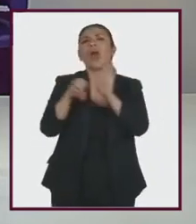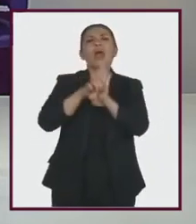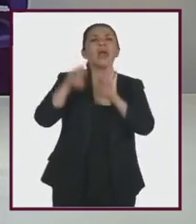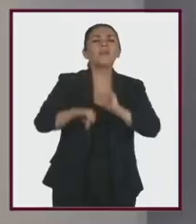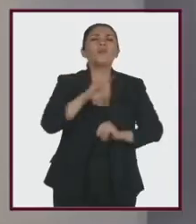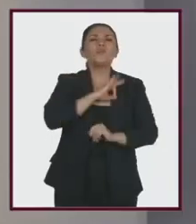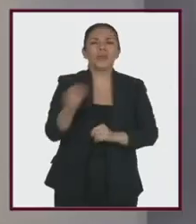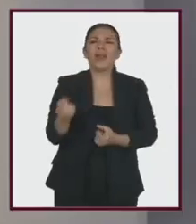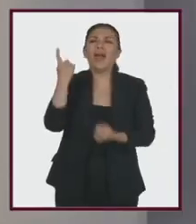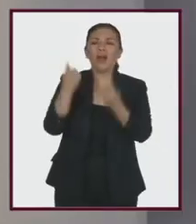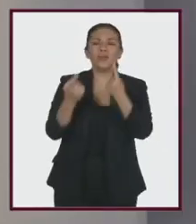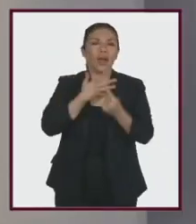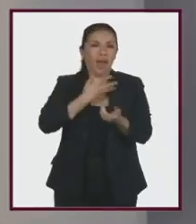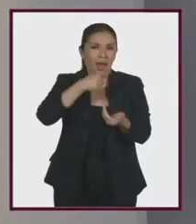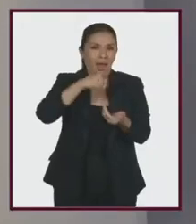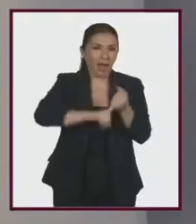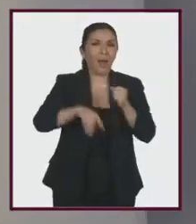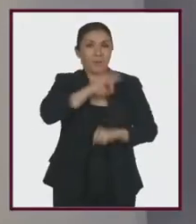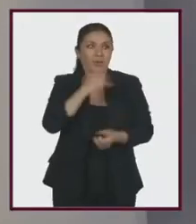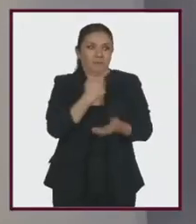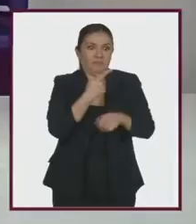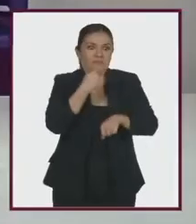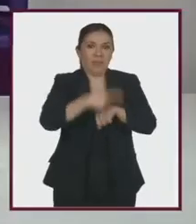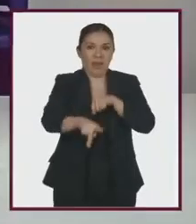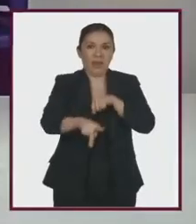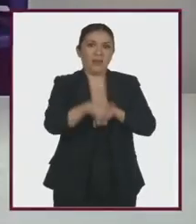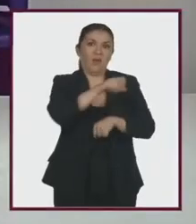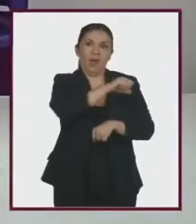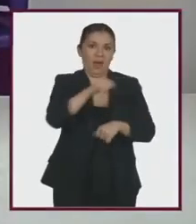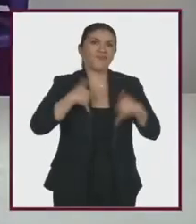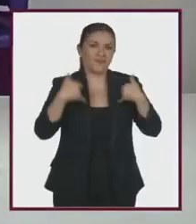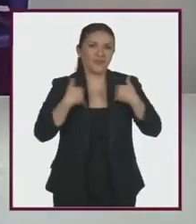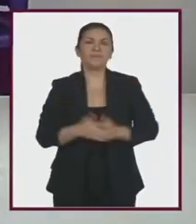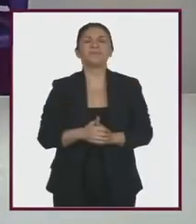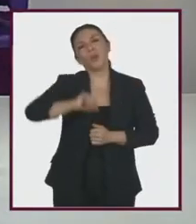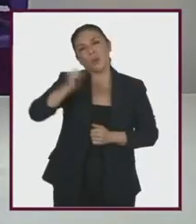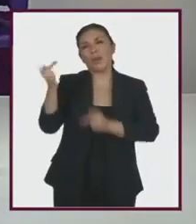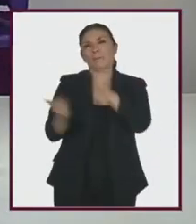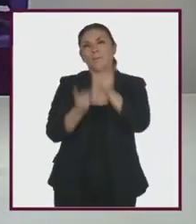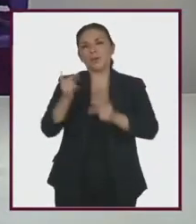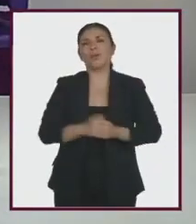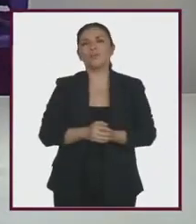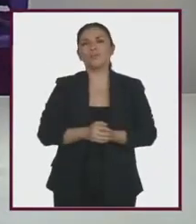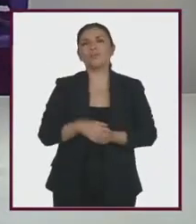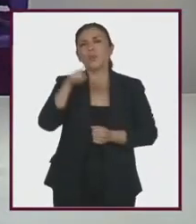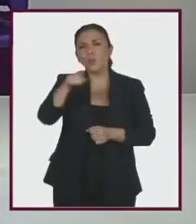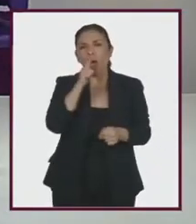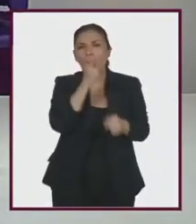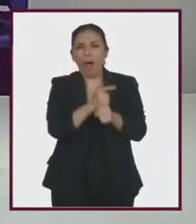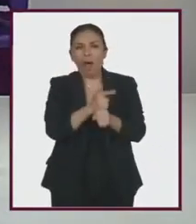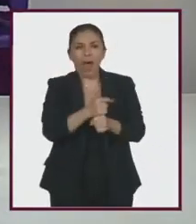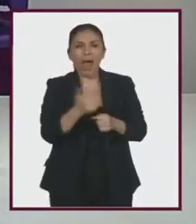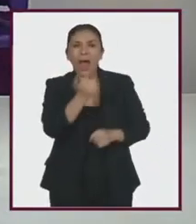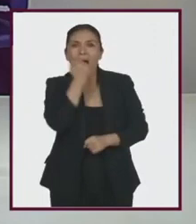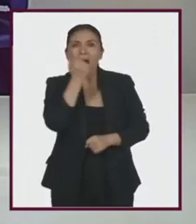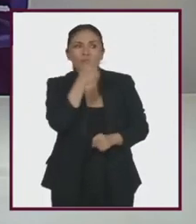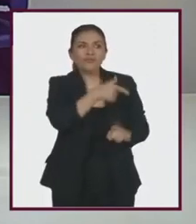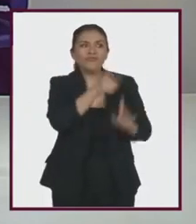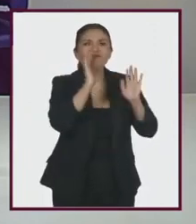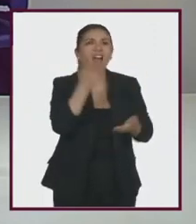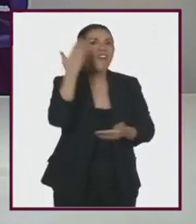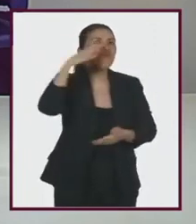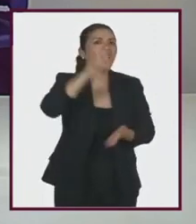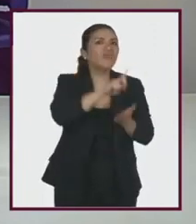las que están en riesgo los jóvenes. Tenemos otra por acá. Nidia Alvarado, ¿cómo identificar a un alumno que se acaba de drogar,